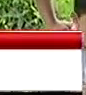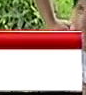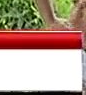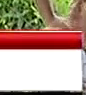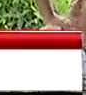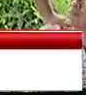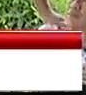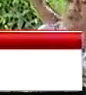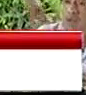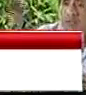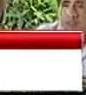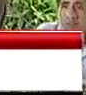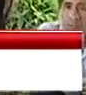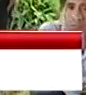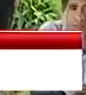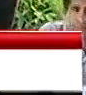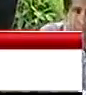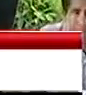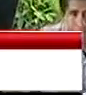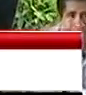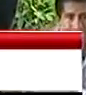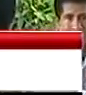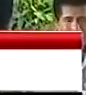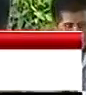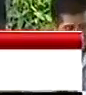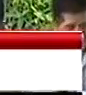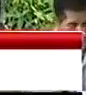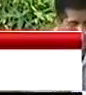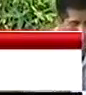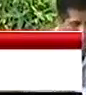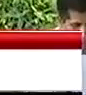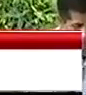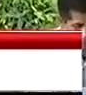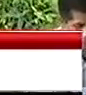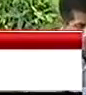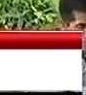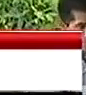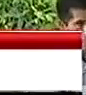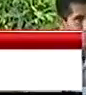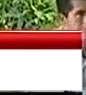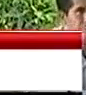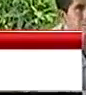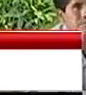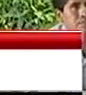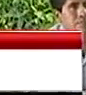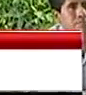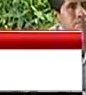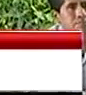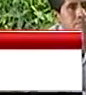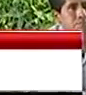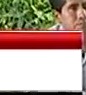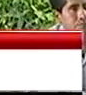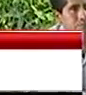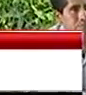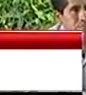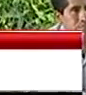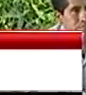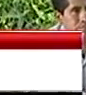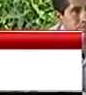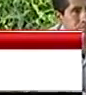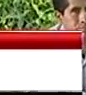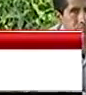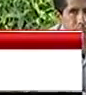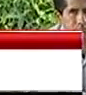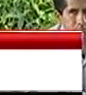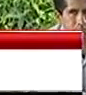productiva. Más bien, agradecerle por la atención prestada y también quiero agradecer al público por